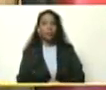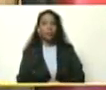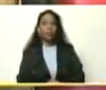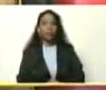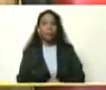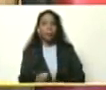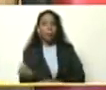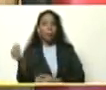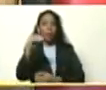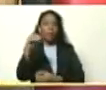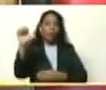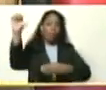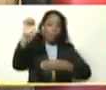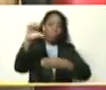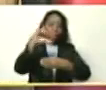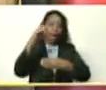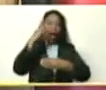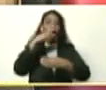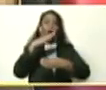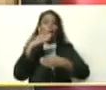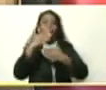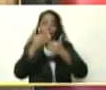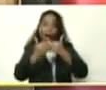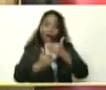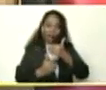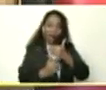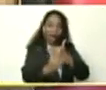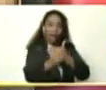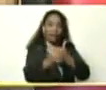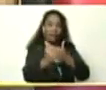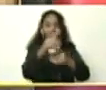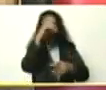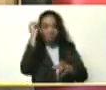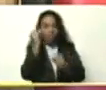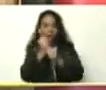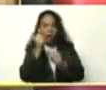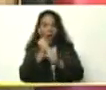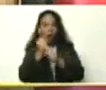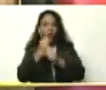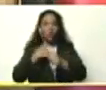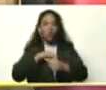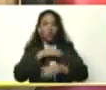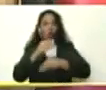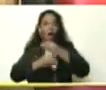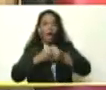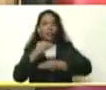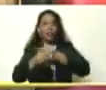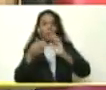extra a los avances que hemos tenido estos años.